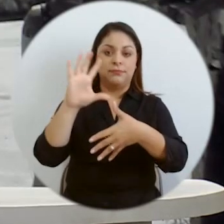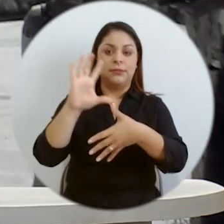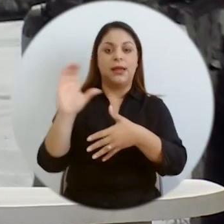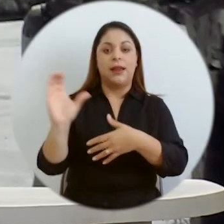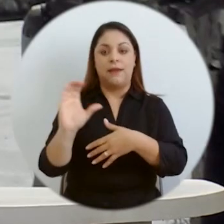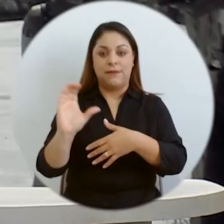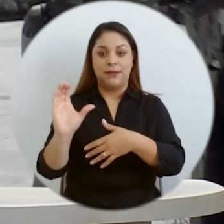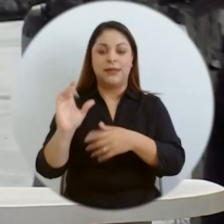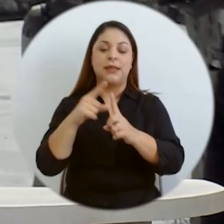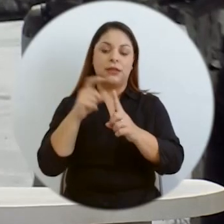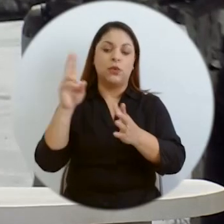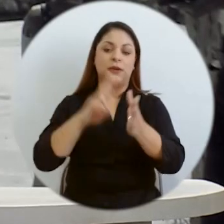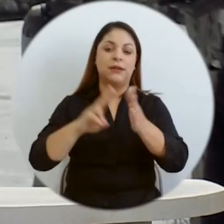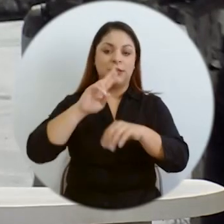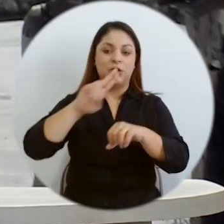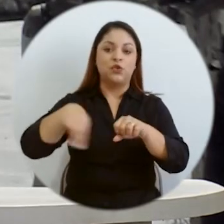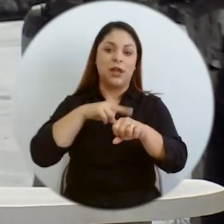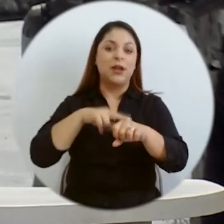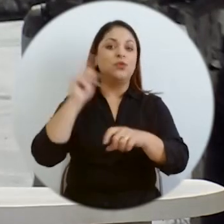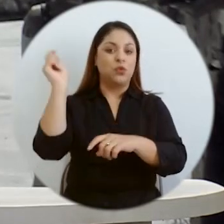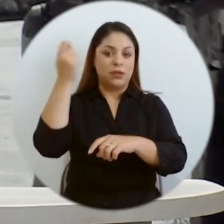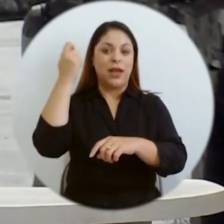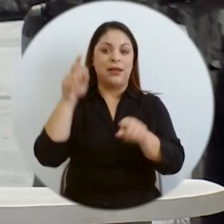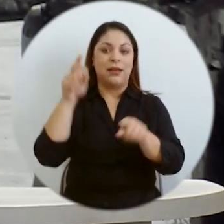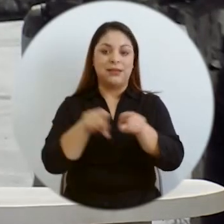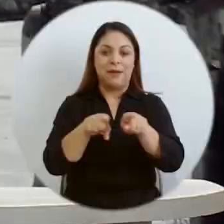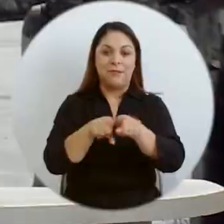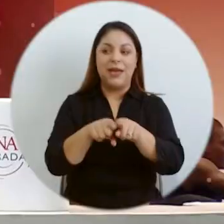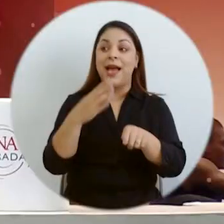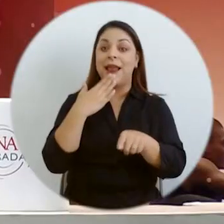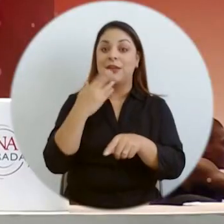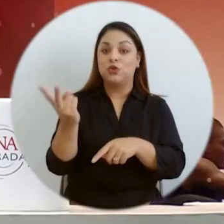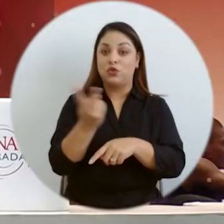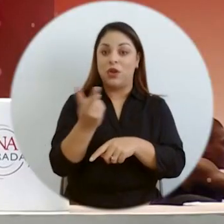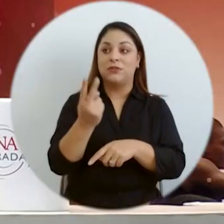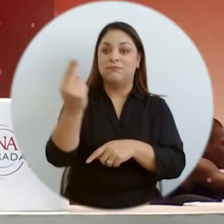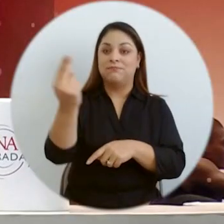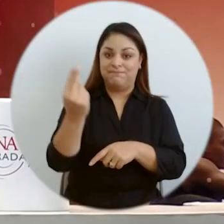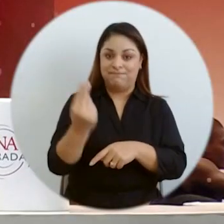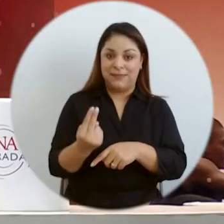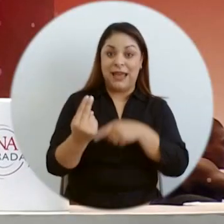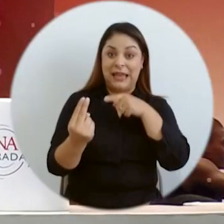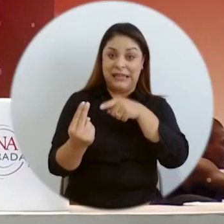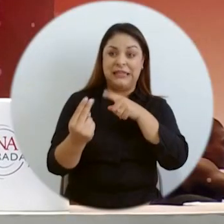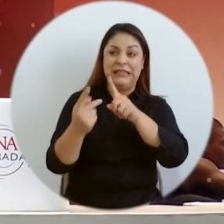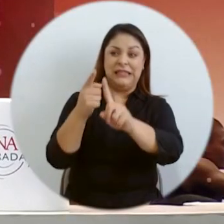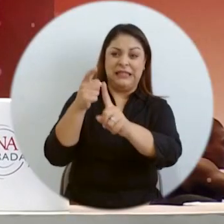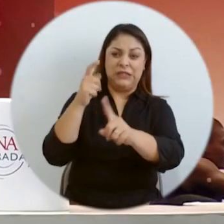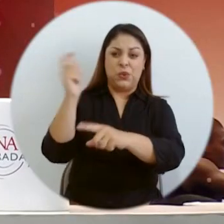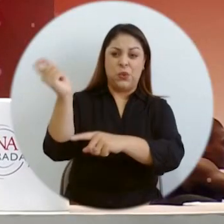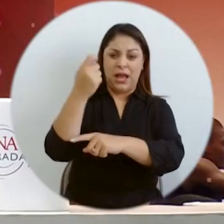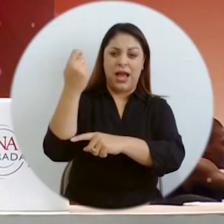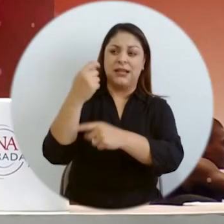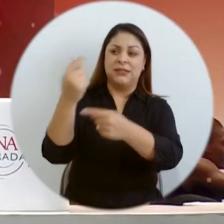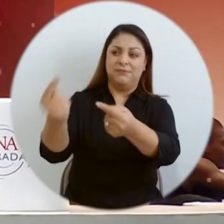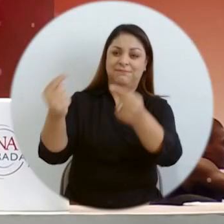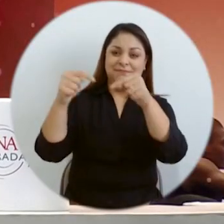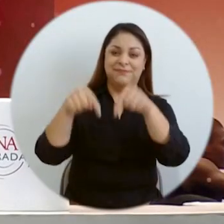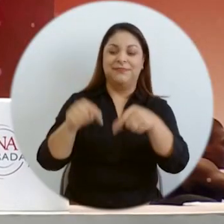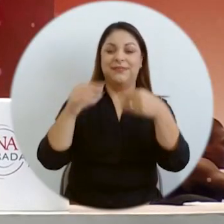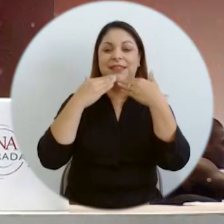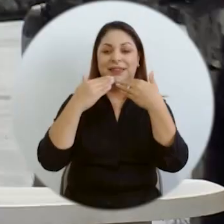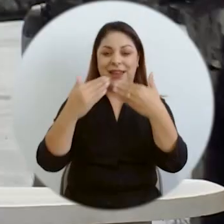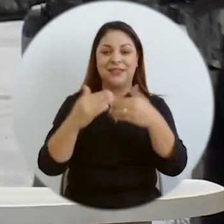en la sede regional Chorotega. Muchas gracias a ambos por estar aquí y venir desde Guanacaste para grabar Una Mirada, se agradece muchísimo. Muchísimas gracias, es un gran